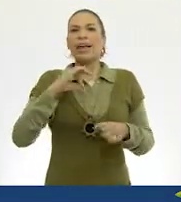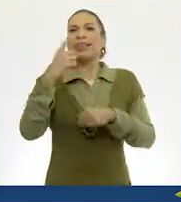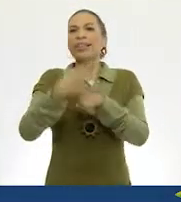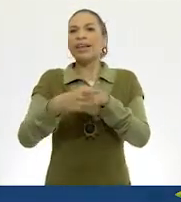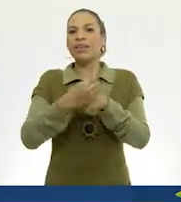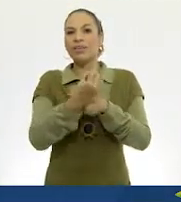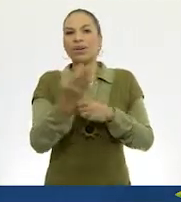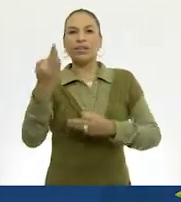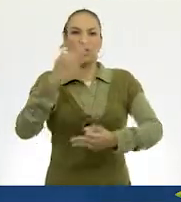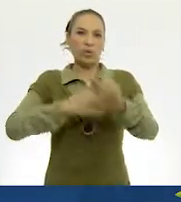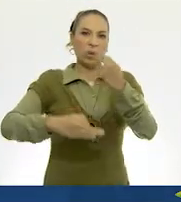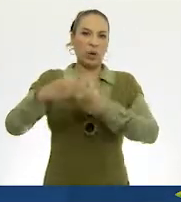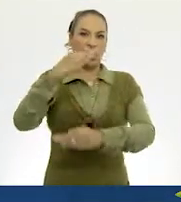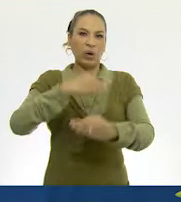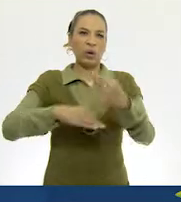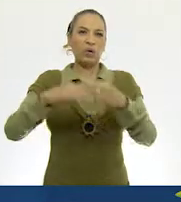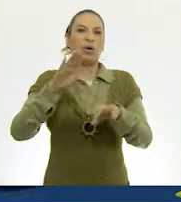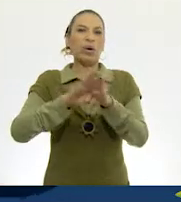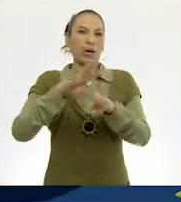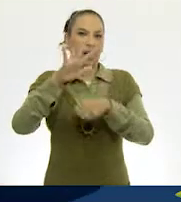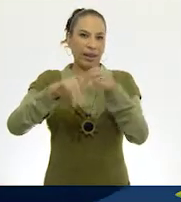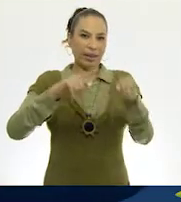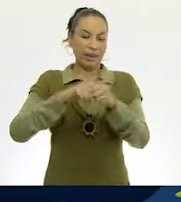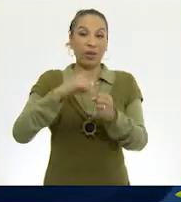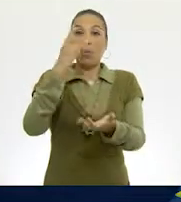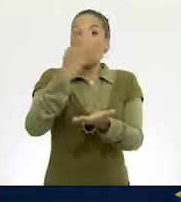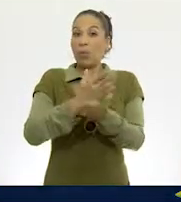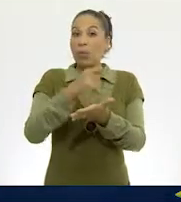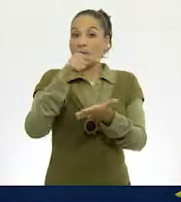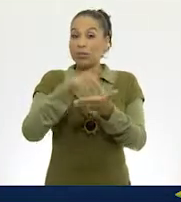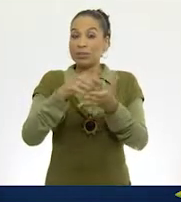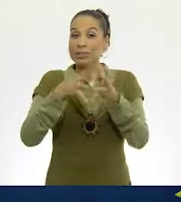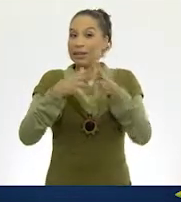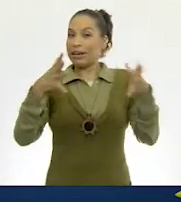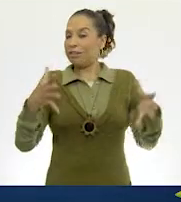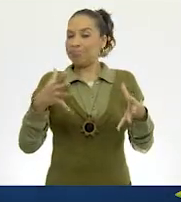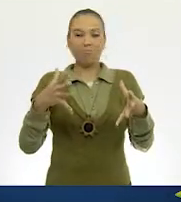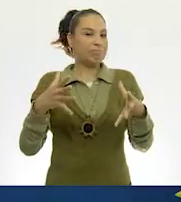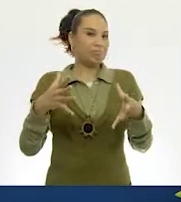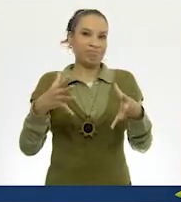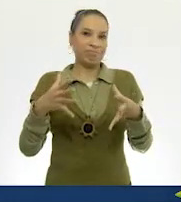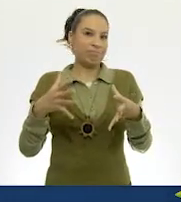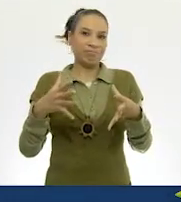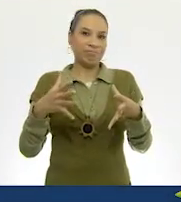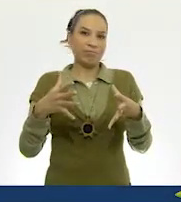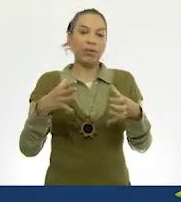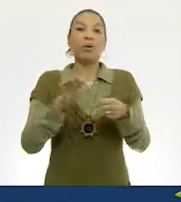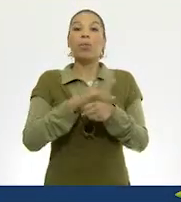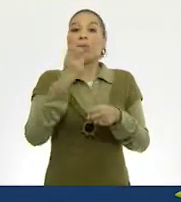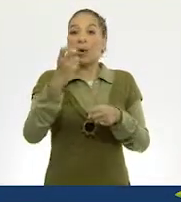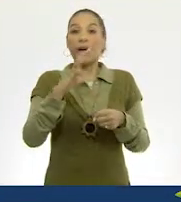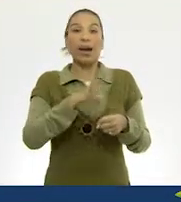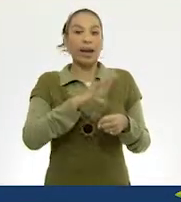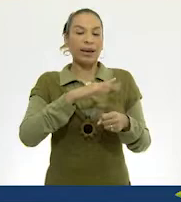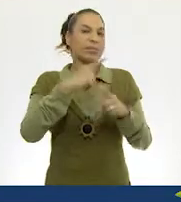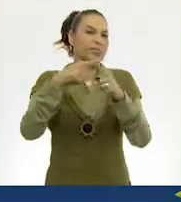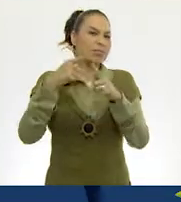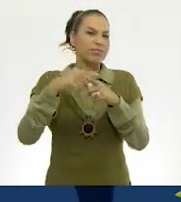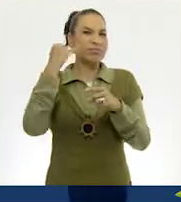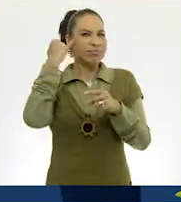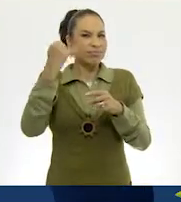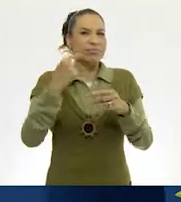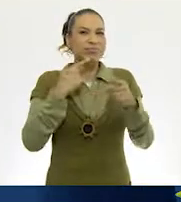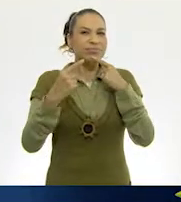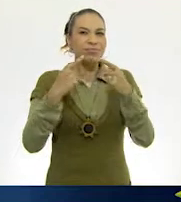a todas las especies y no solo a las de gran tamaño. Es por eso que existen otras